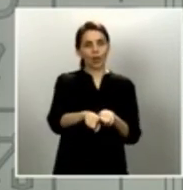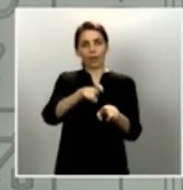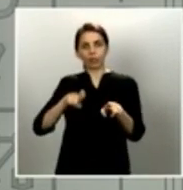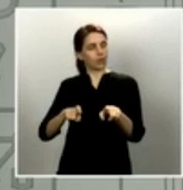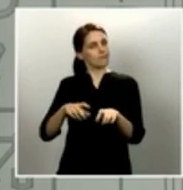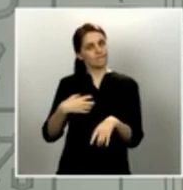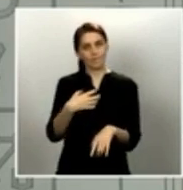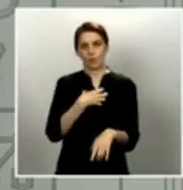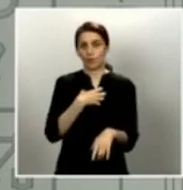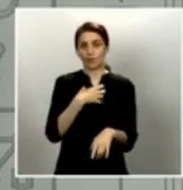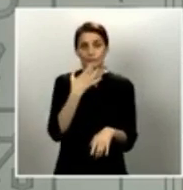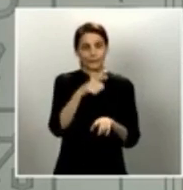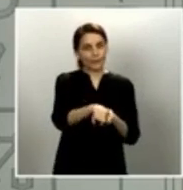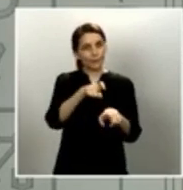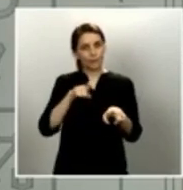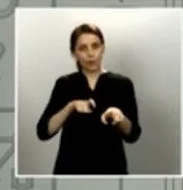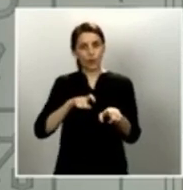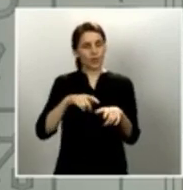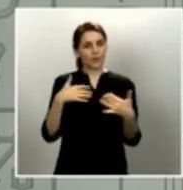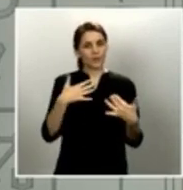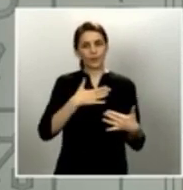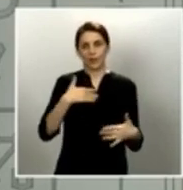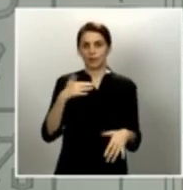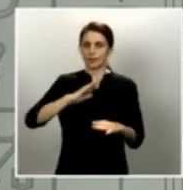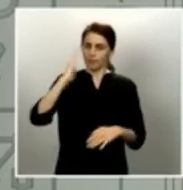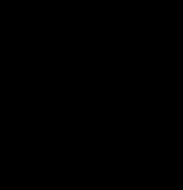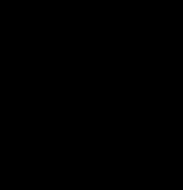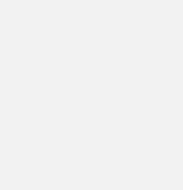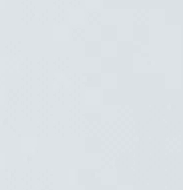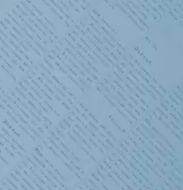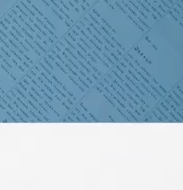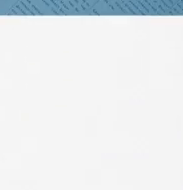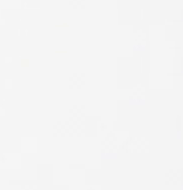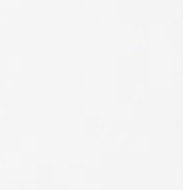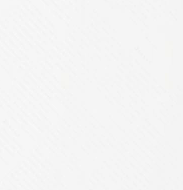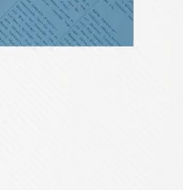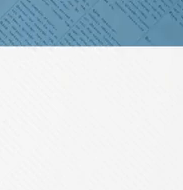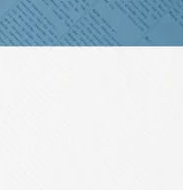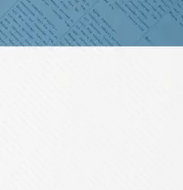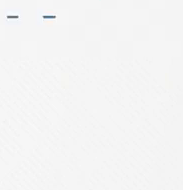realmente grave tanto para nuestro sistema sanitario como para la moral de toda la población.